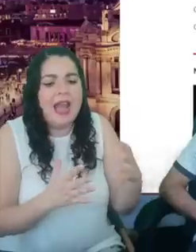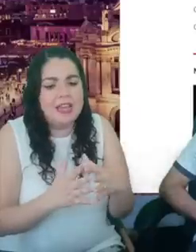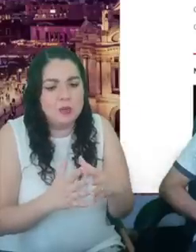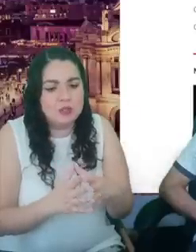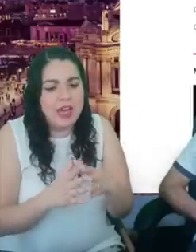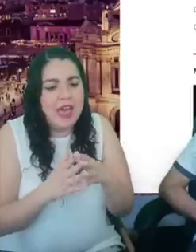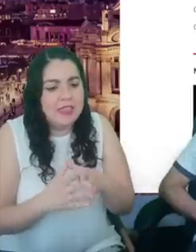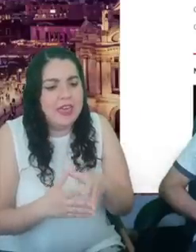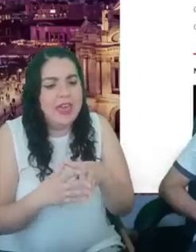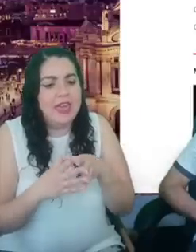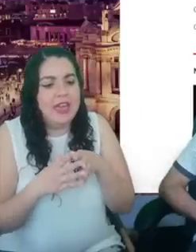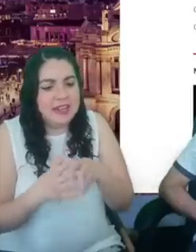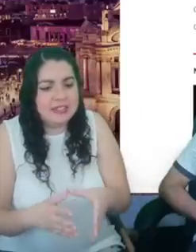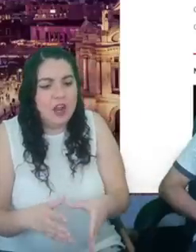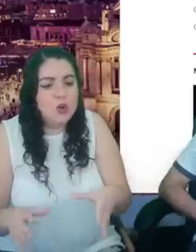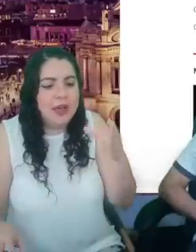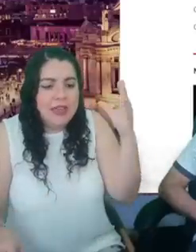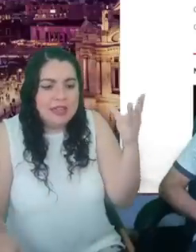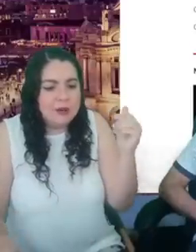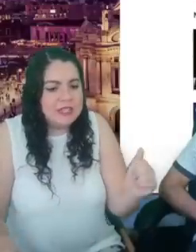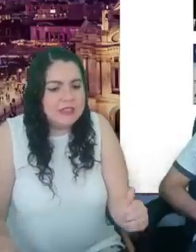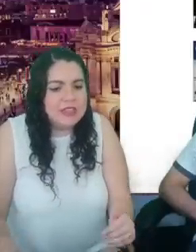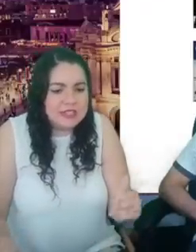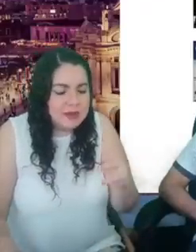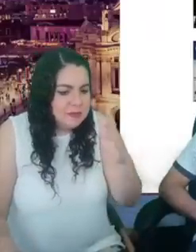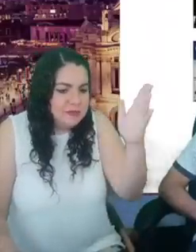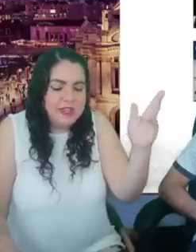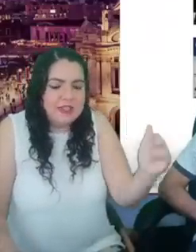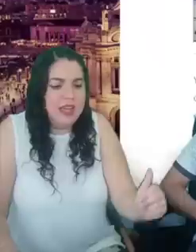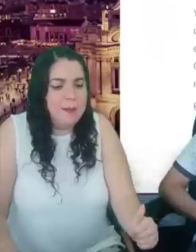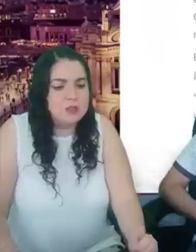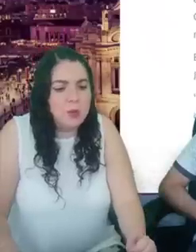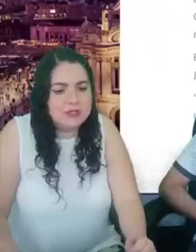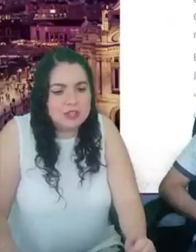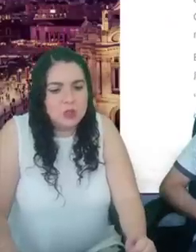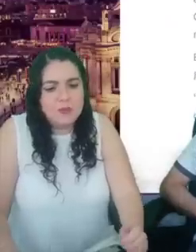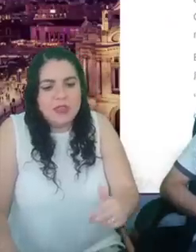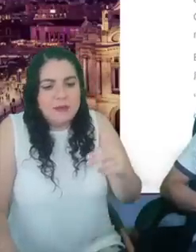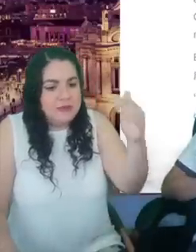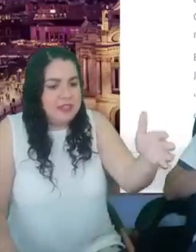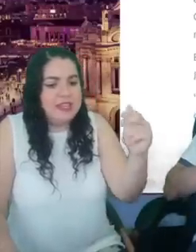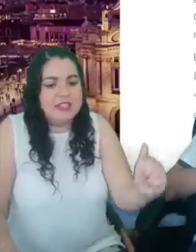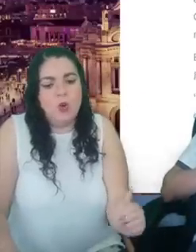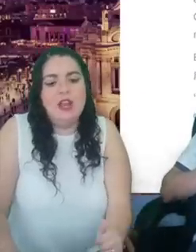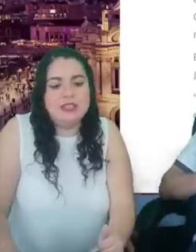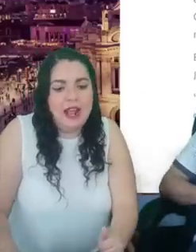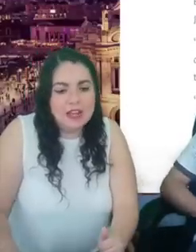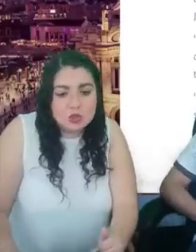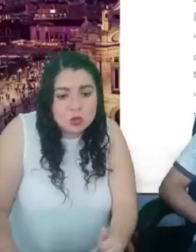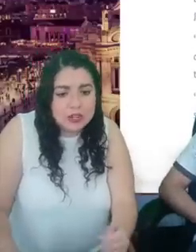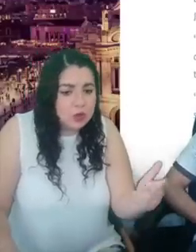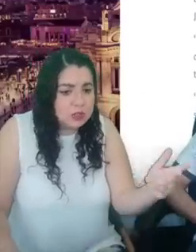a la esposa de garcía luna y el presidente dice chiquense nada más cómo es esto dice ya sé cuál